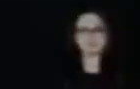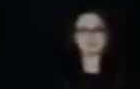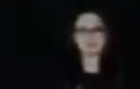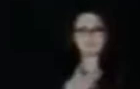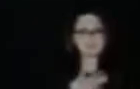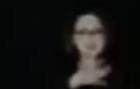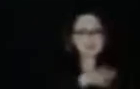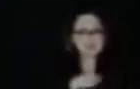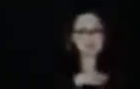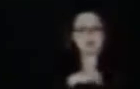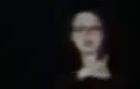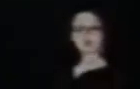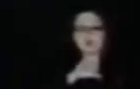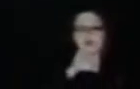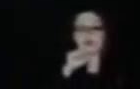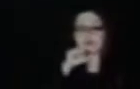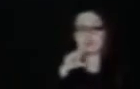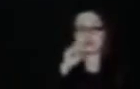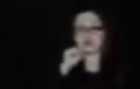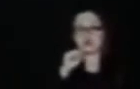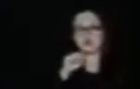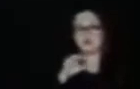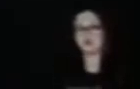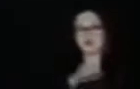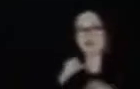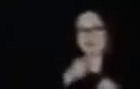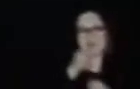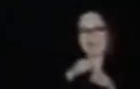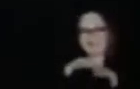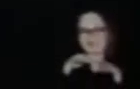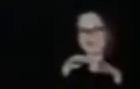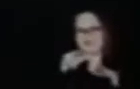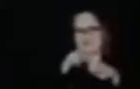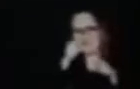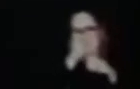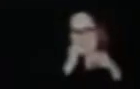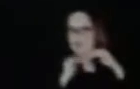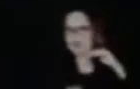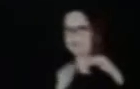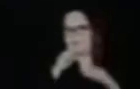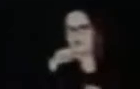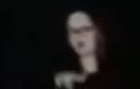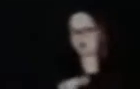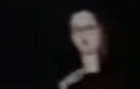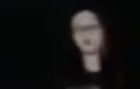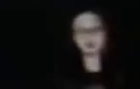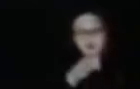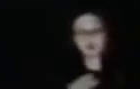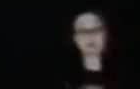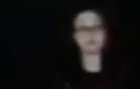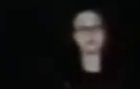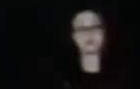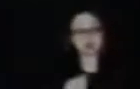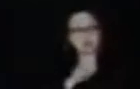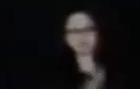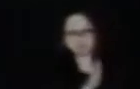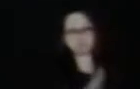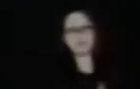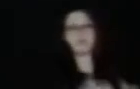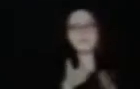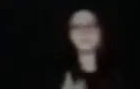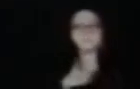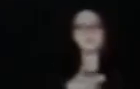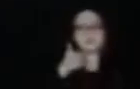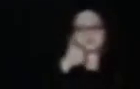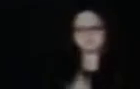por mi hijo Jesús, por ser menor de edad. En cuanto a mi persona, he